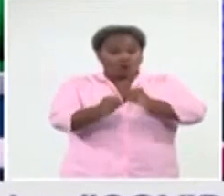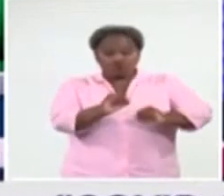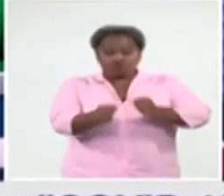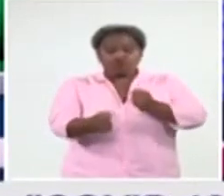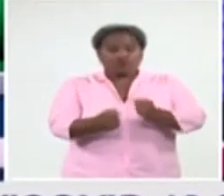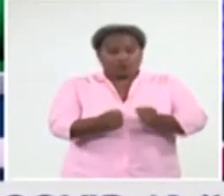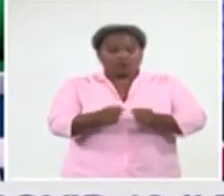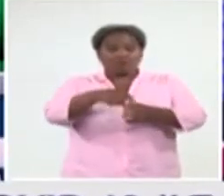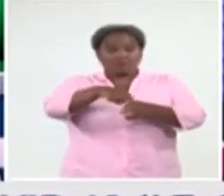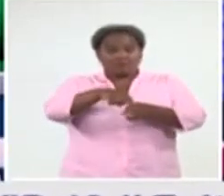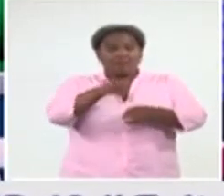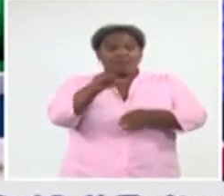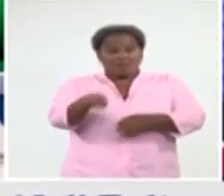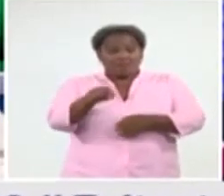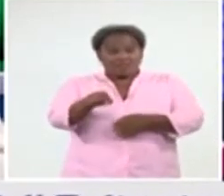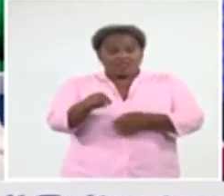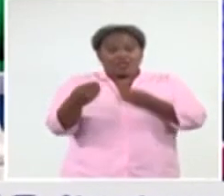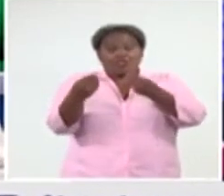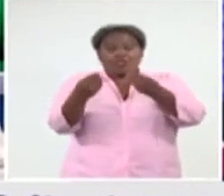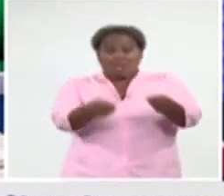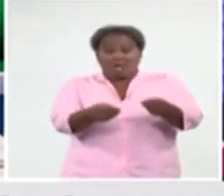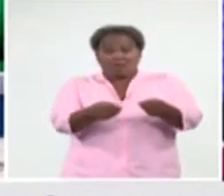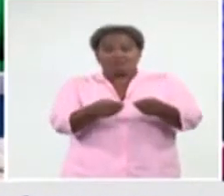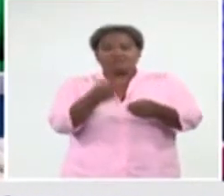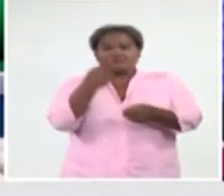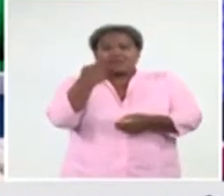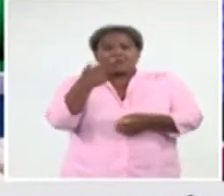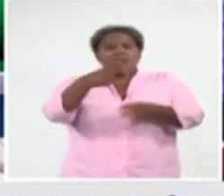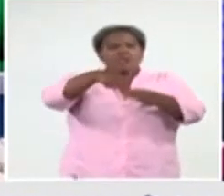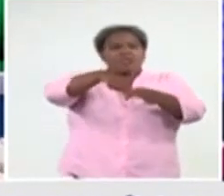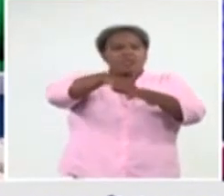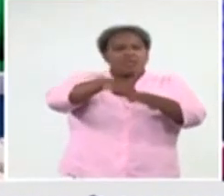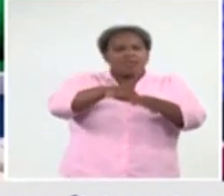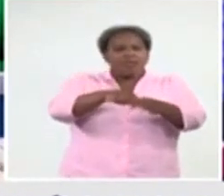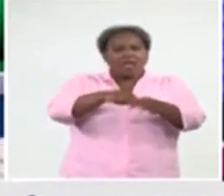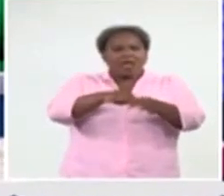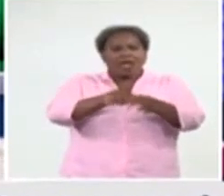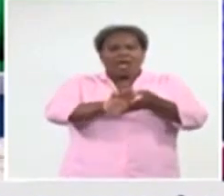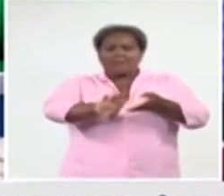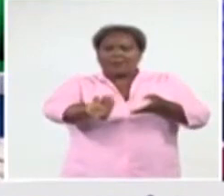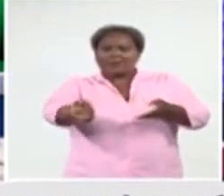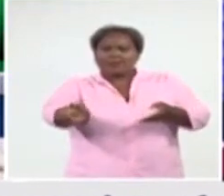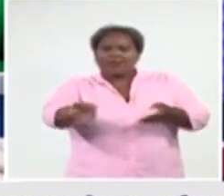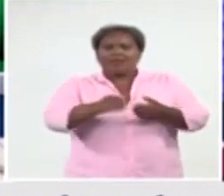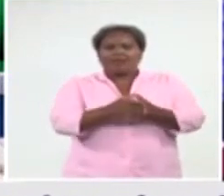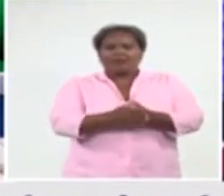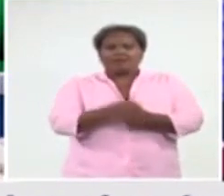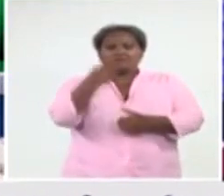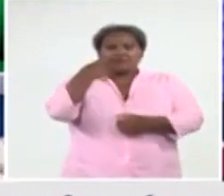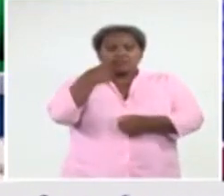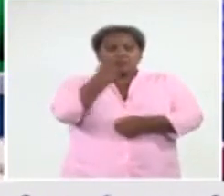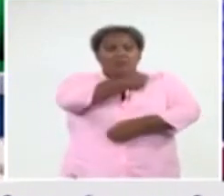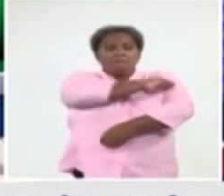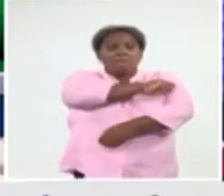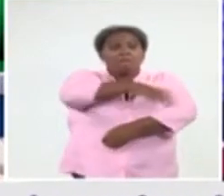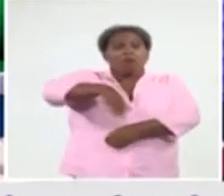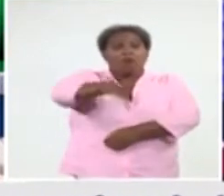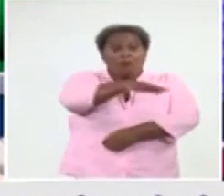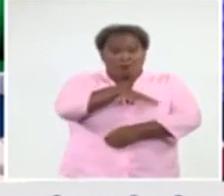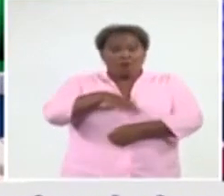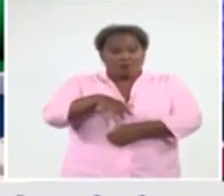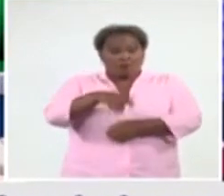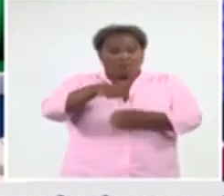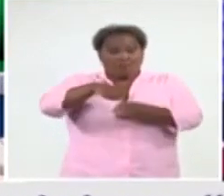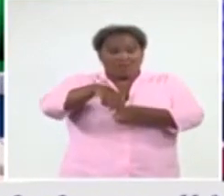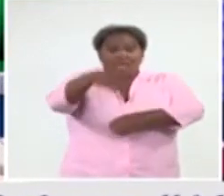que le permite, además su condición de isla apartada, su condición de población vacunada, pues es lo que